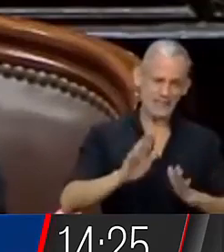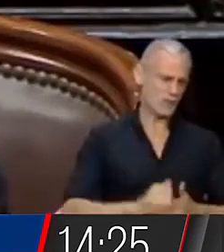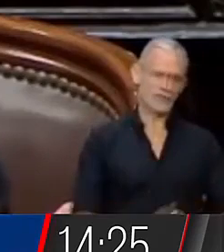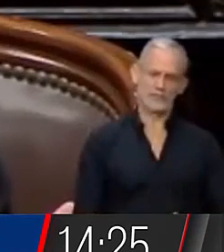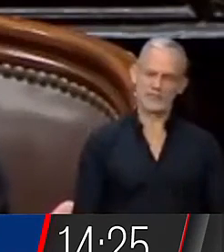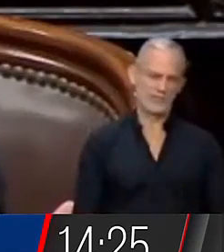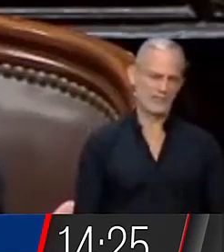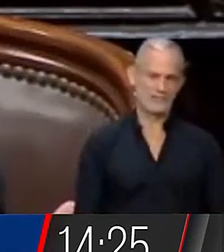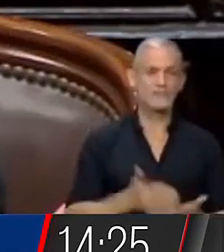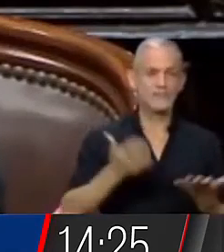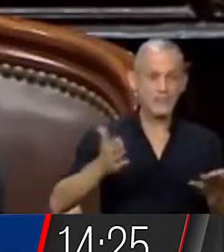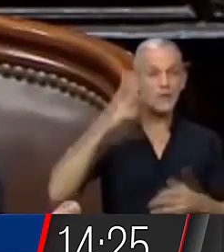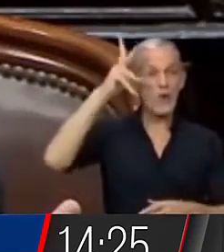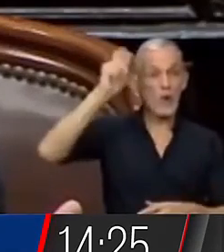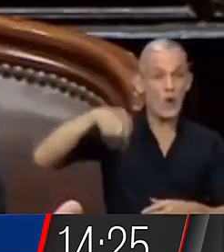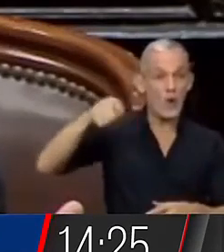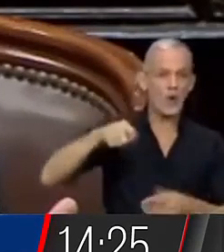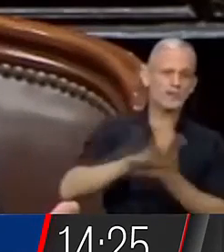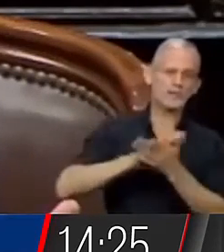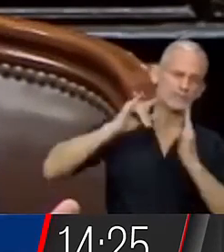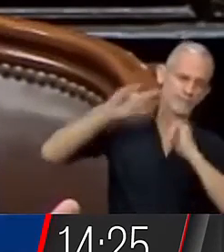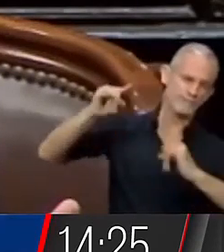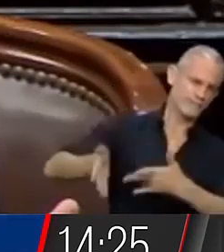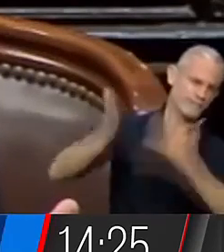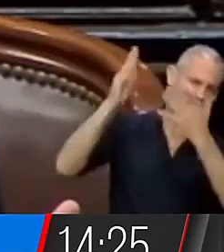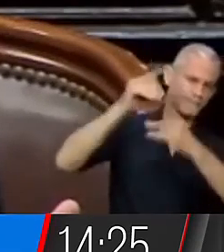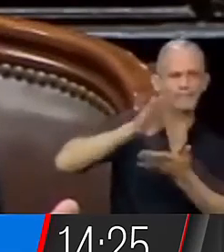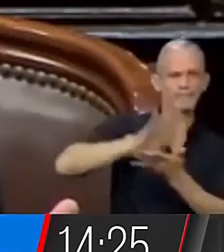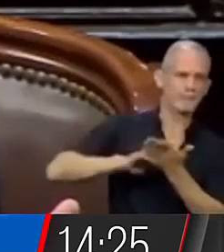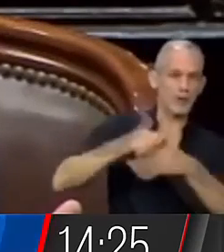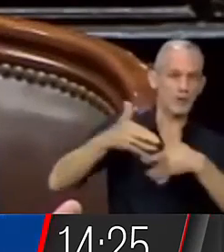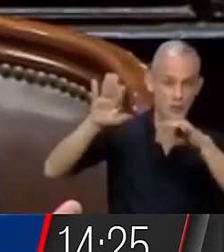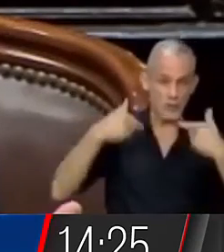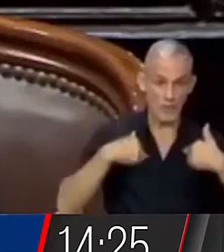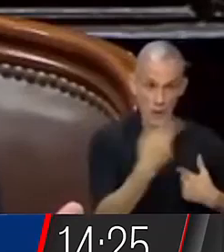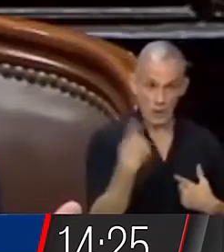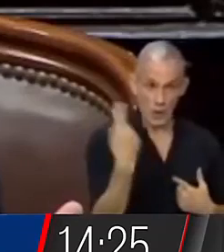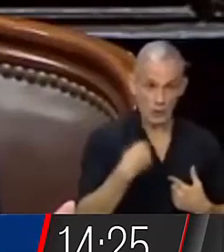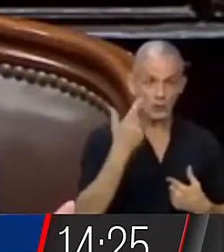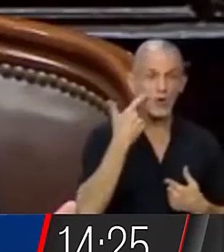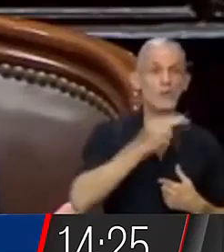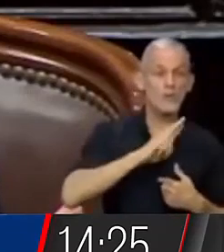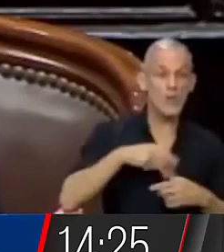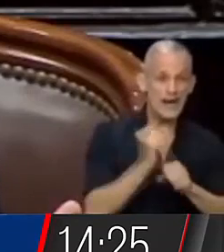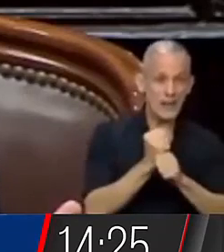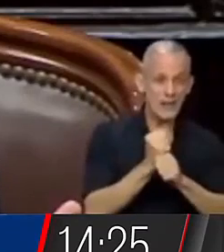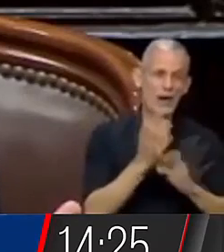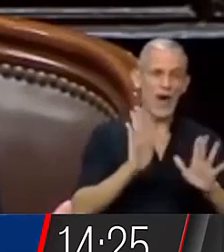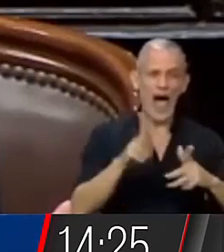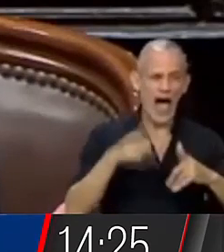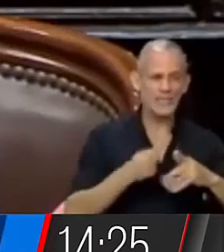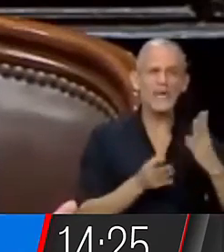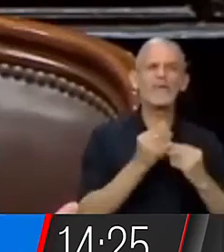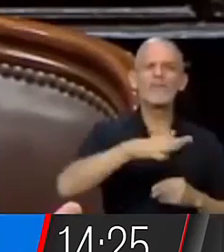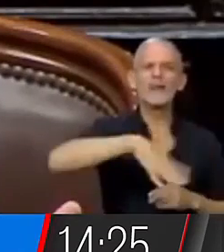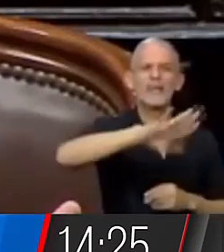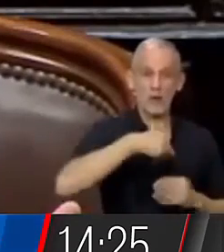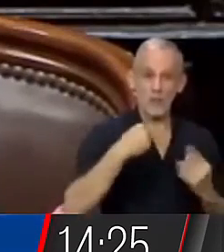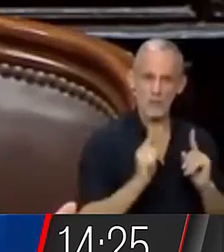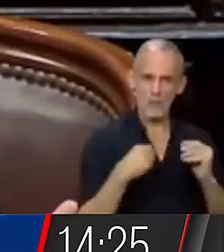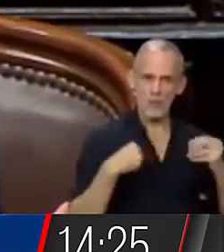ganancia. Y que los jueces se arreglen solitos, pero nosotros y nosotras no podemos fallarle a los